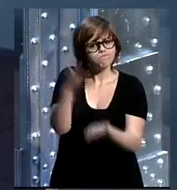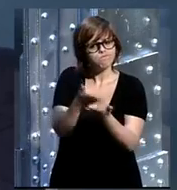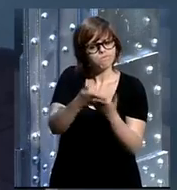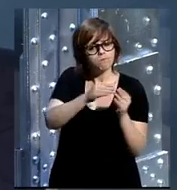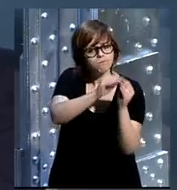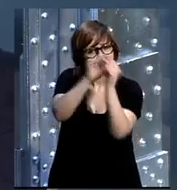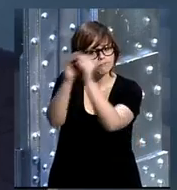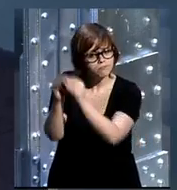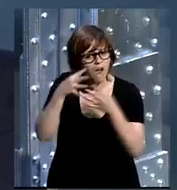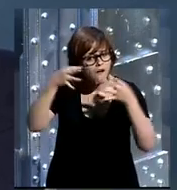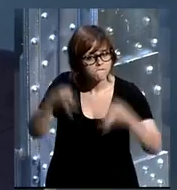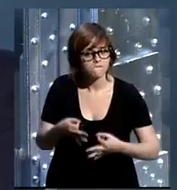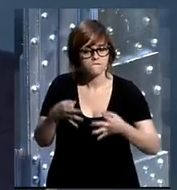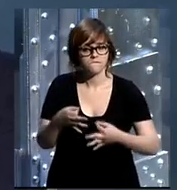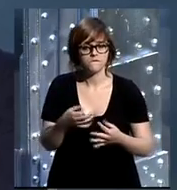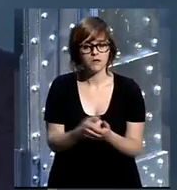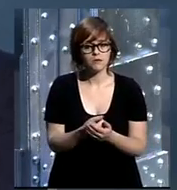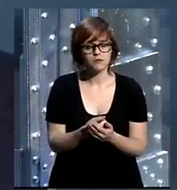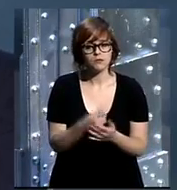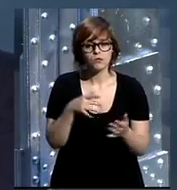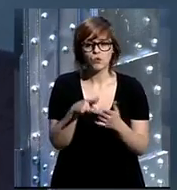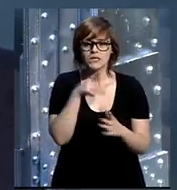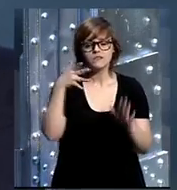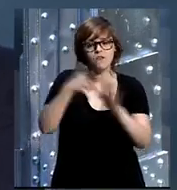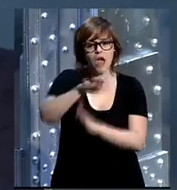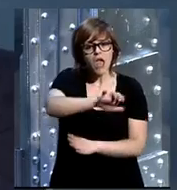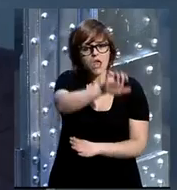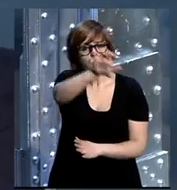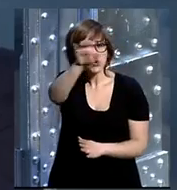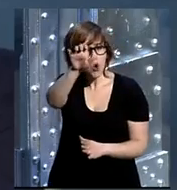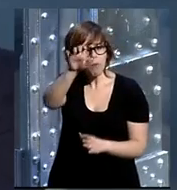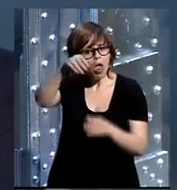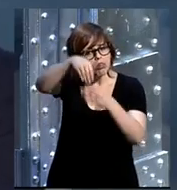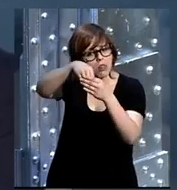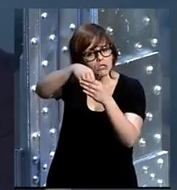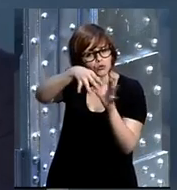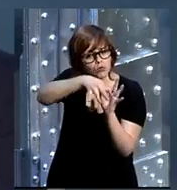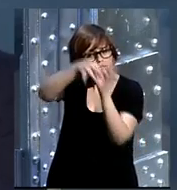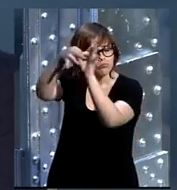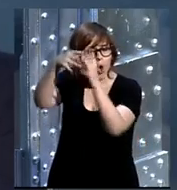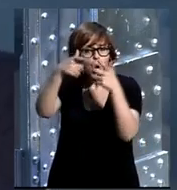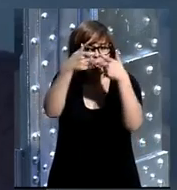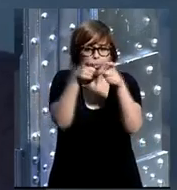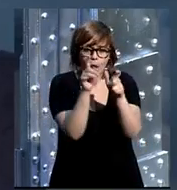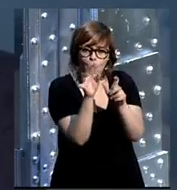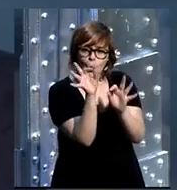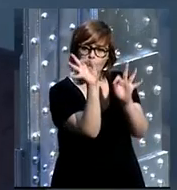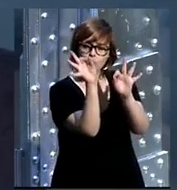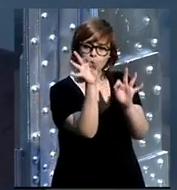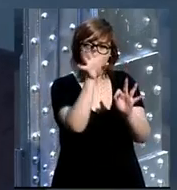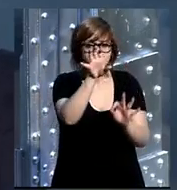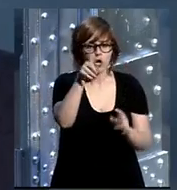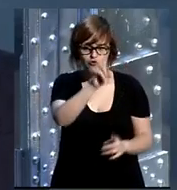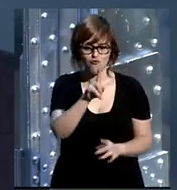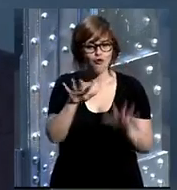ni desde el punto de vista intraeuropeo, ni desde el punto de vista sectorial o intrasectorial, sino desde el punto de vista